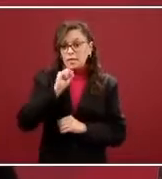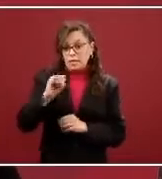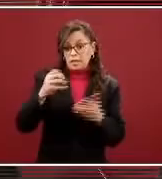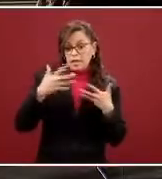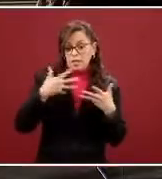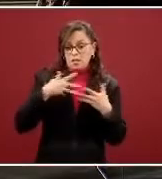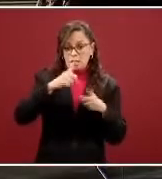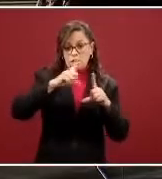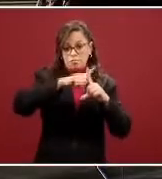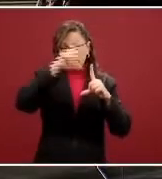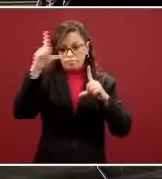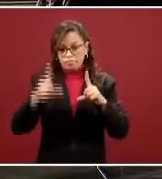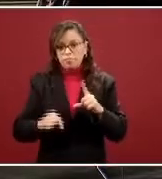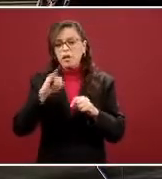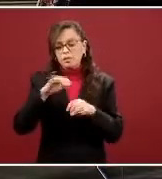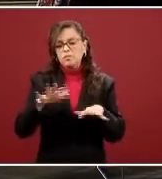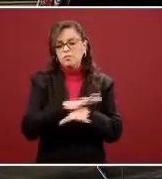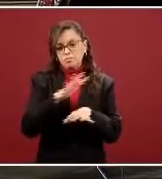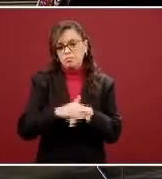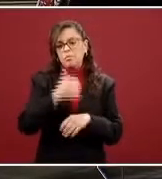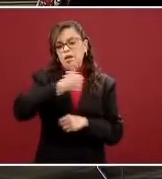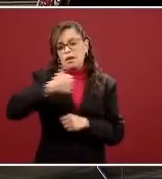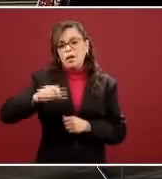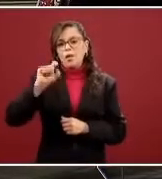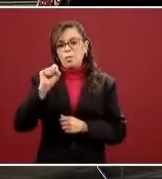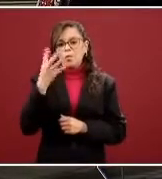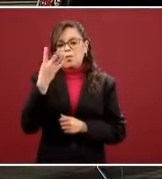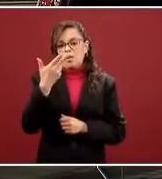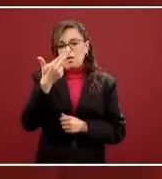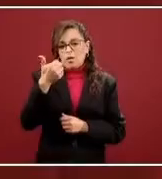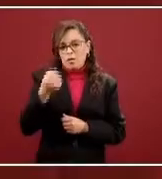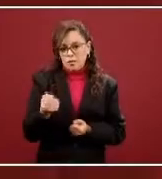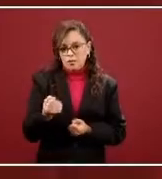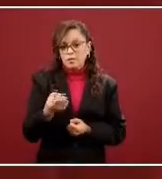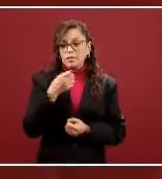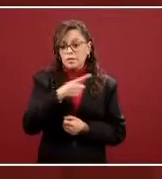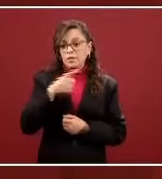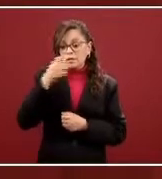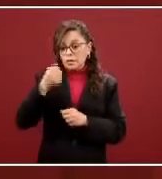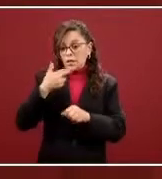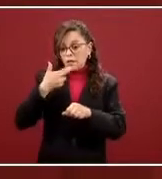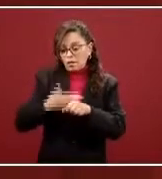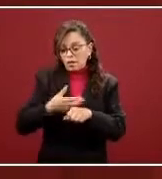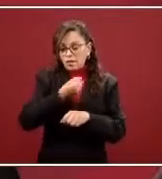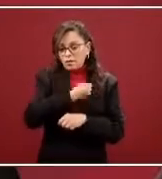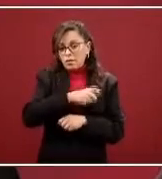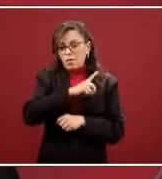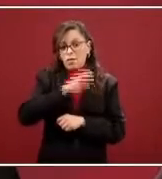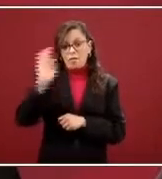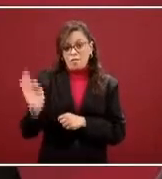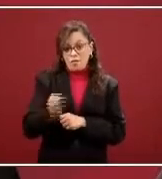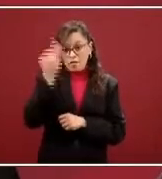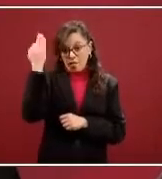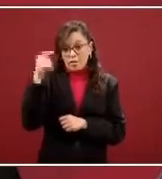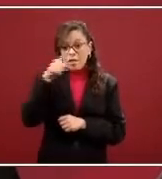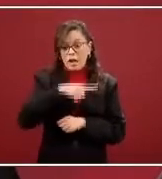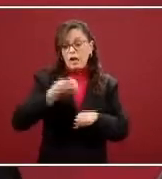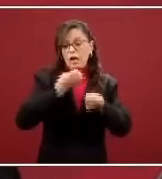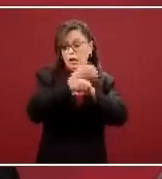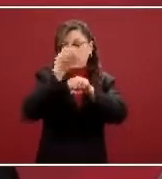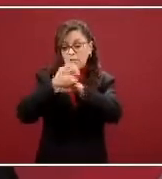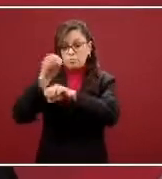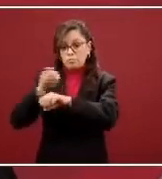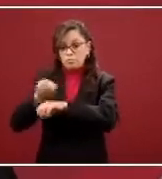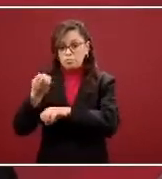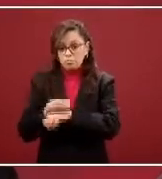horas, pero, y esto también ha sido una posición de la Secretaría de Salud Federal, los estados, las entidades federativas tienen toda